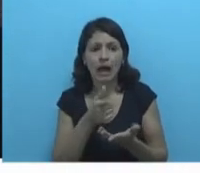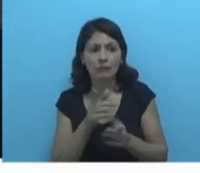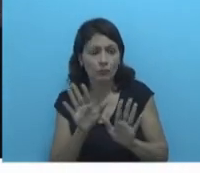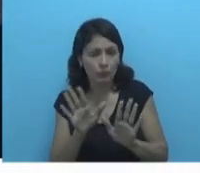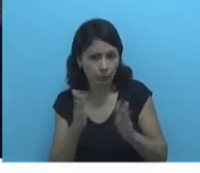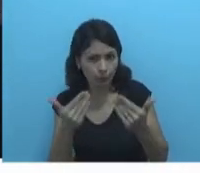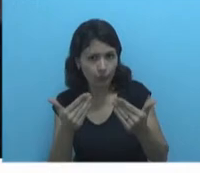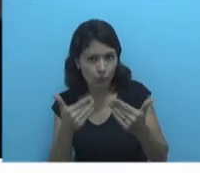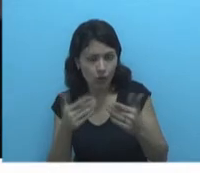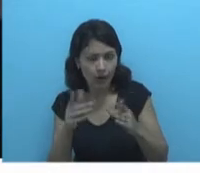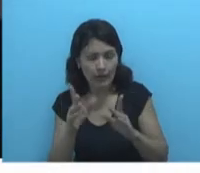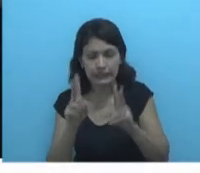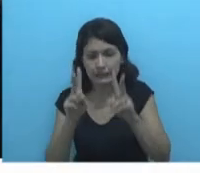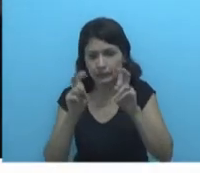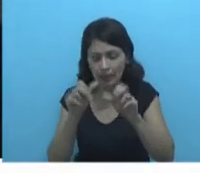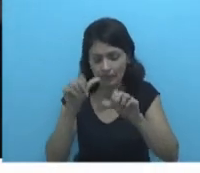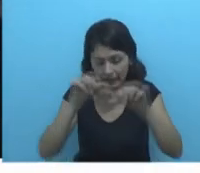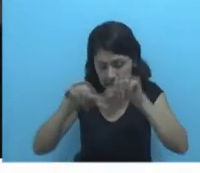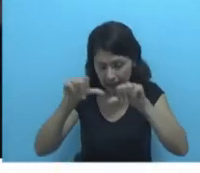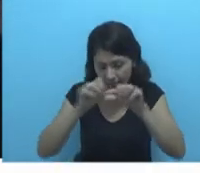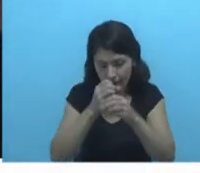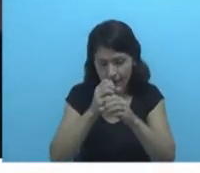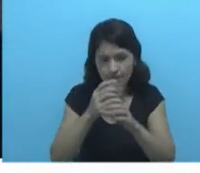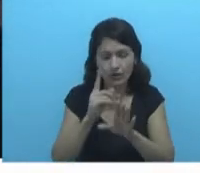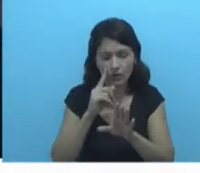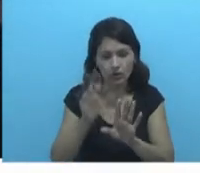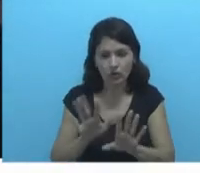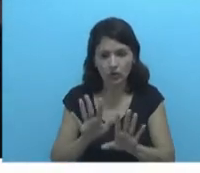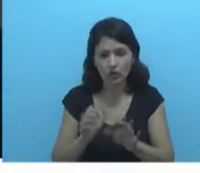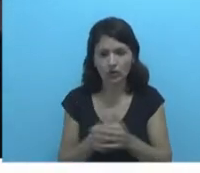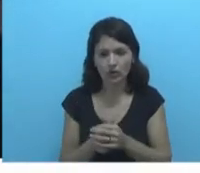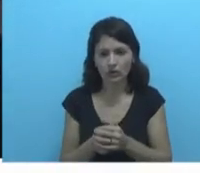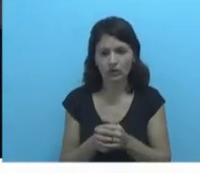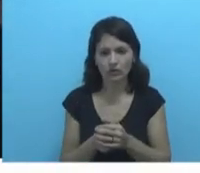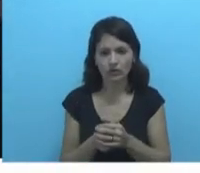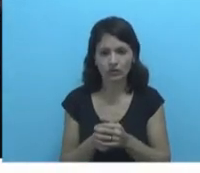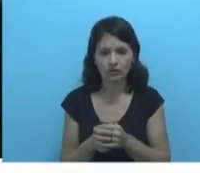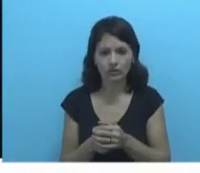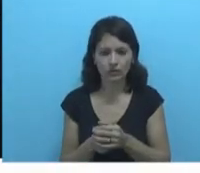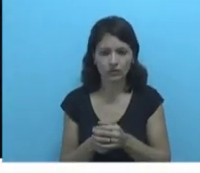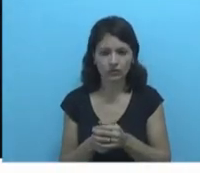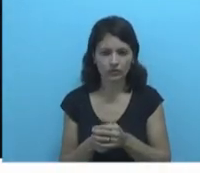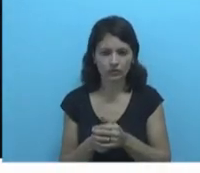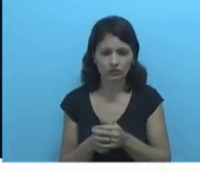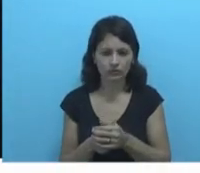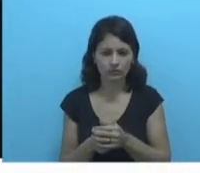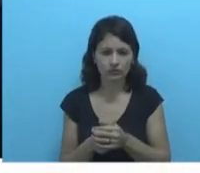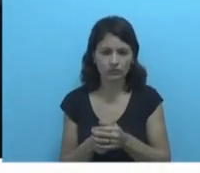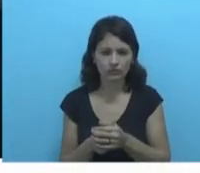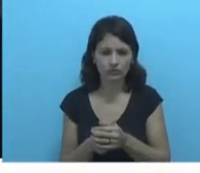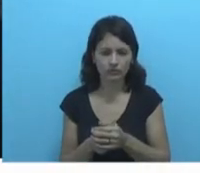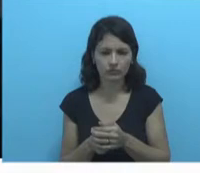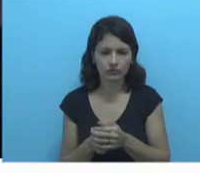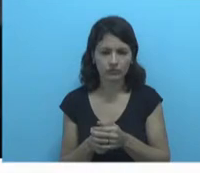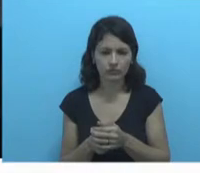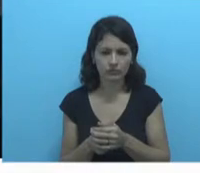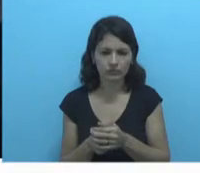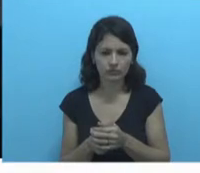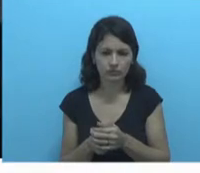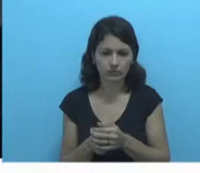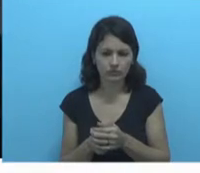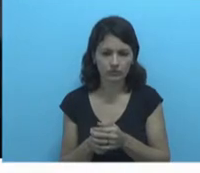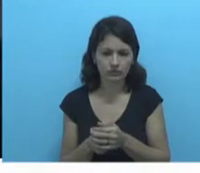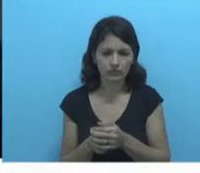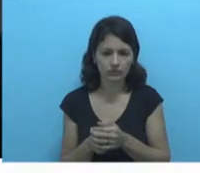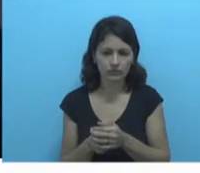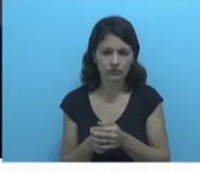conozco. Les contaba el caso de Ensenada, lo habrán visto todo por televisión y por los medios, que se murieron